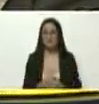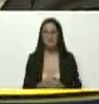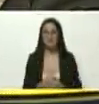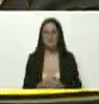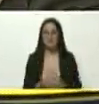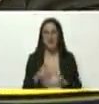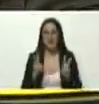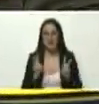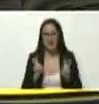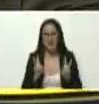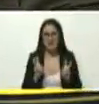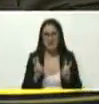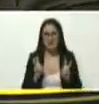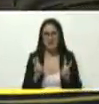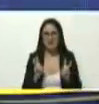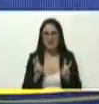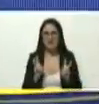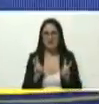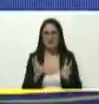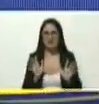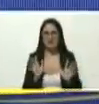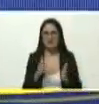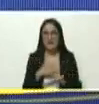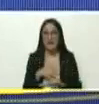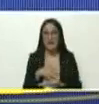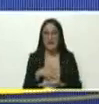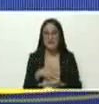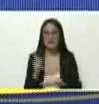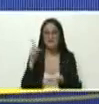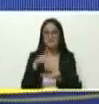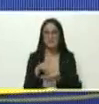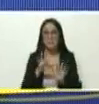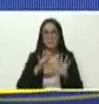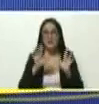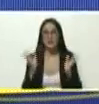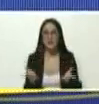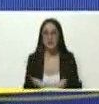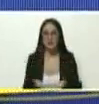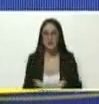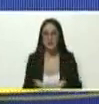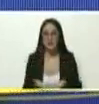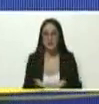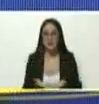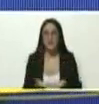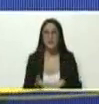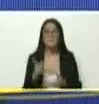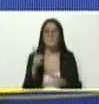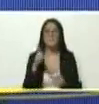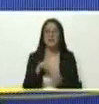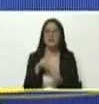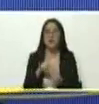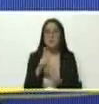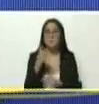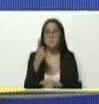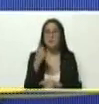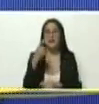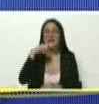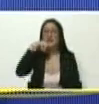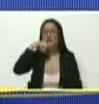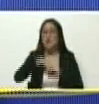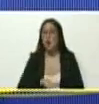extraña e inevitable crisis con la llegada de la pandemia, donde el petróleo, inclusive por primera vez en la